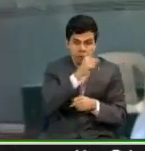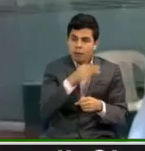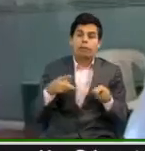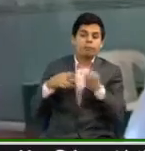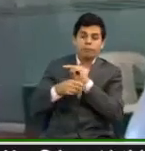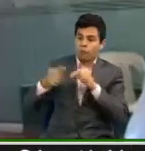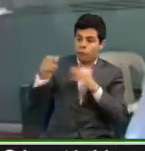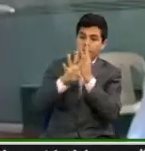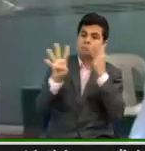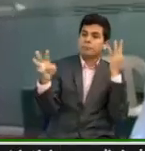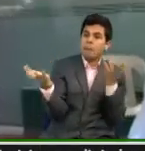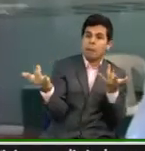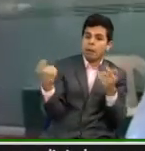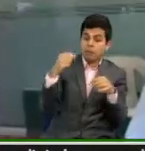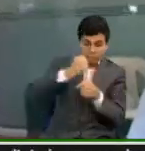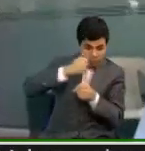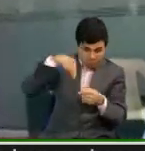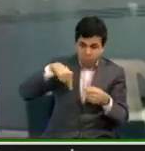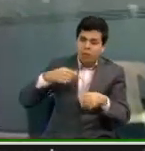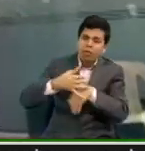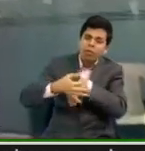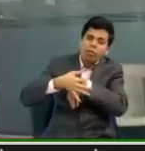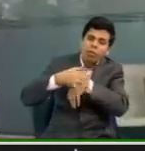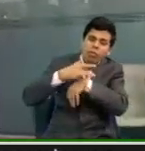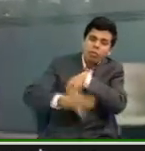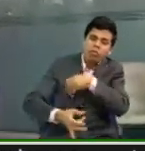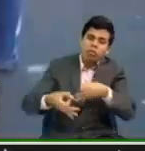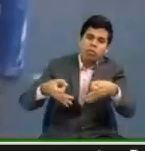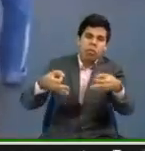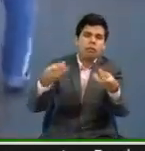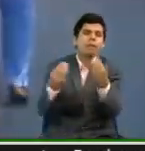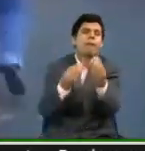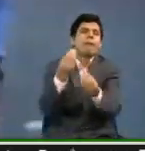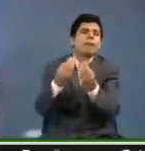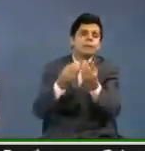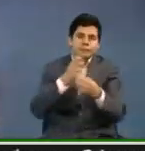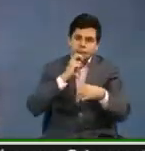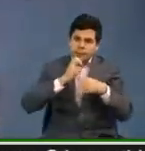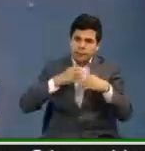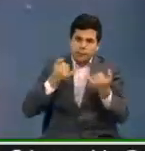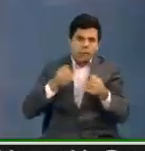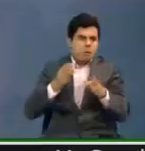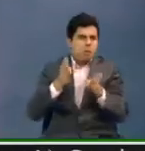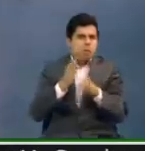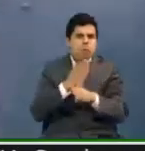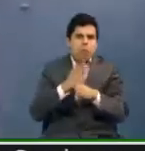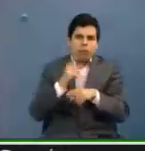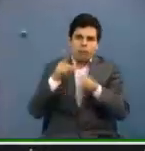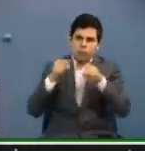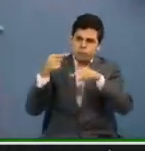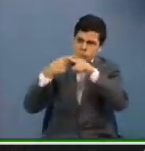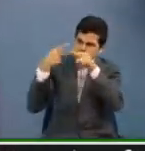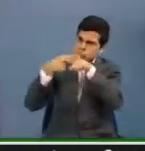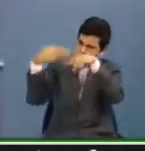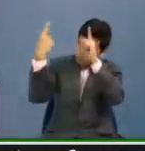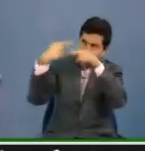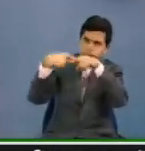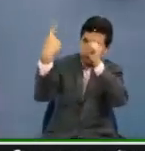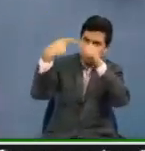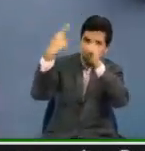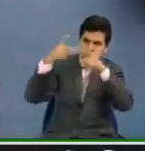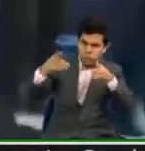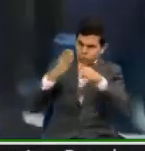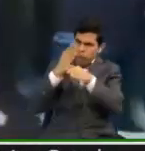eche. ¿Qué más puede uno hacer? Toca tanquear por obligación. Eso ha desatado que se presenten algunos altercados. Por eso